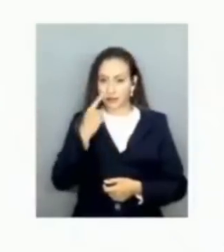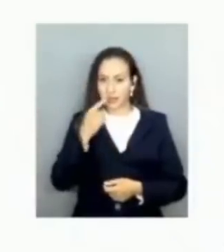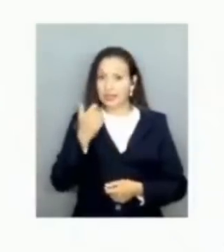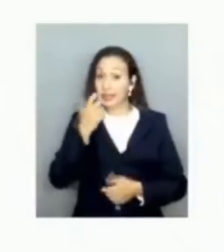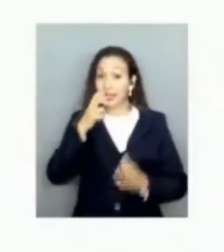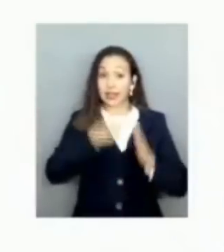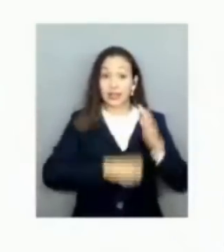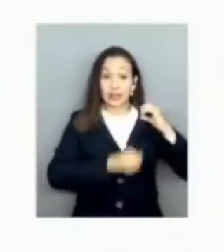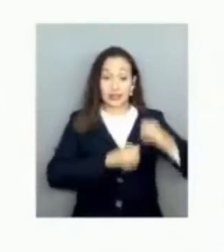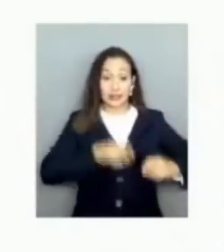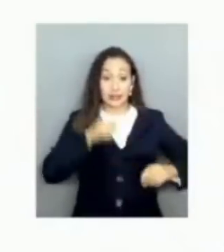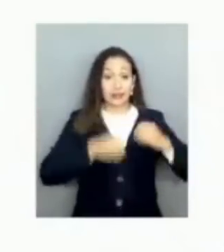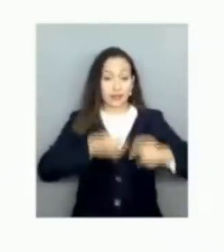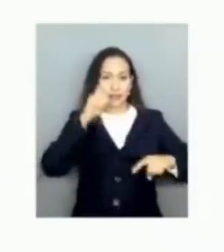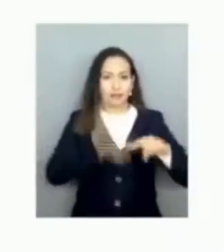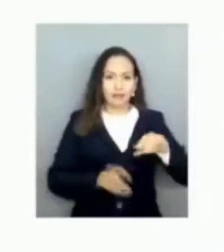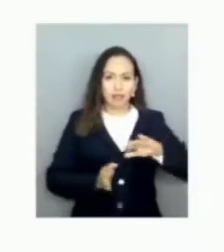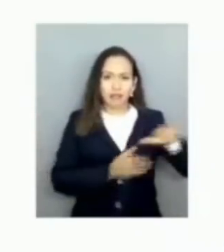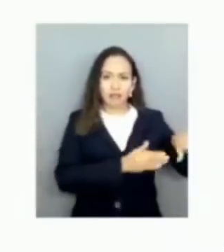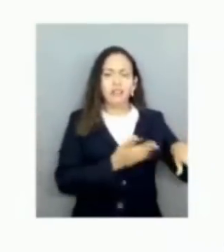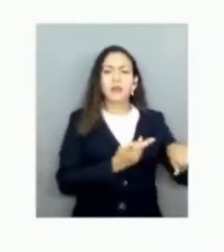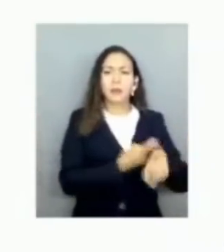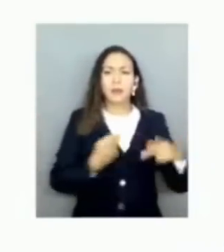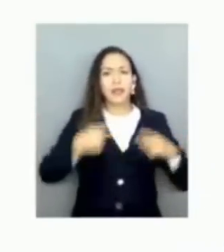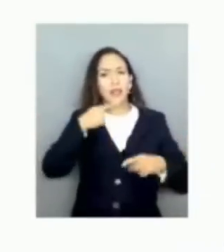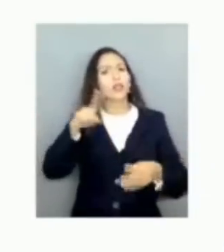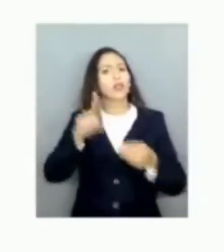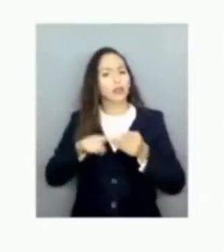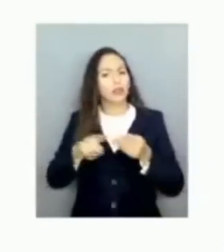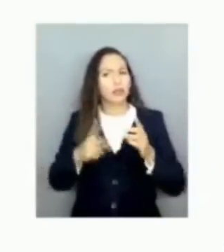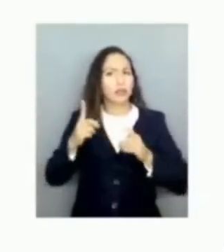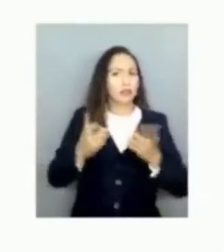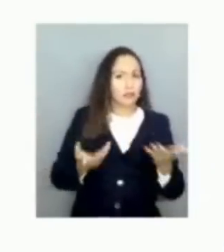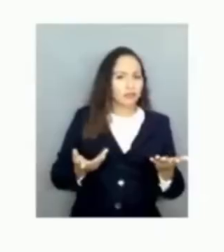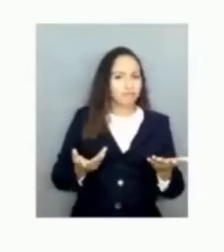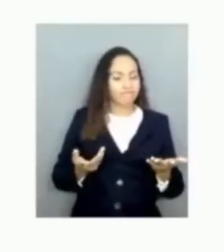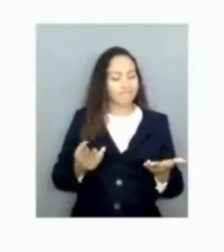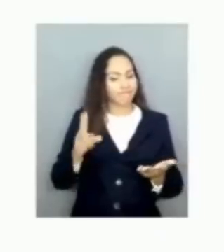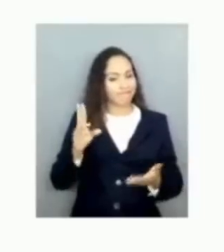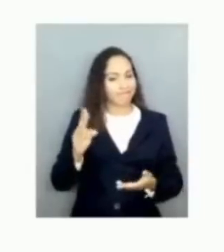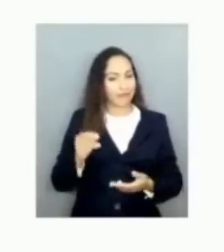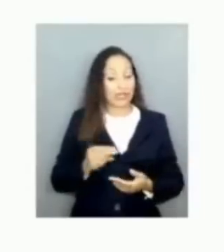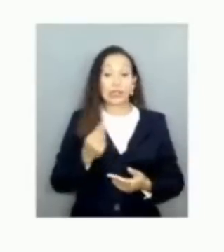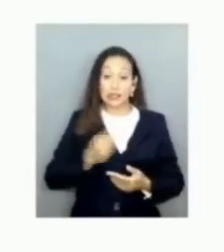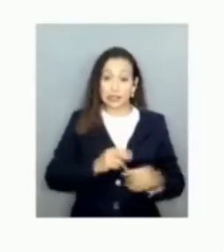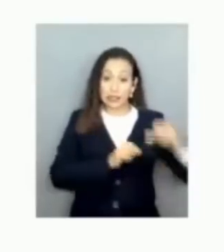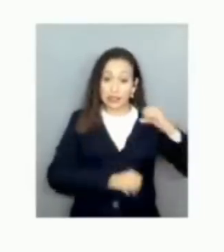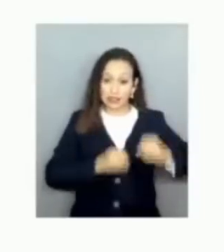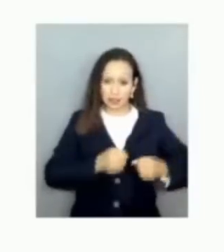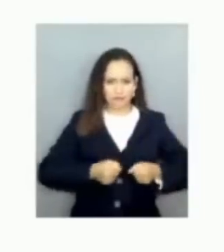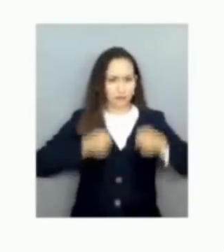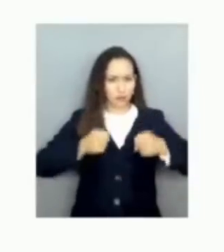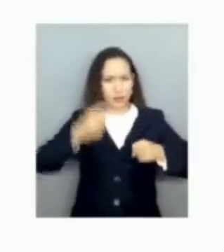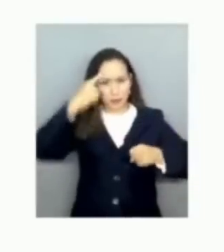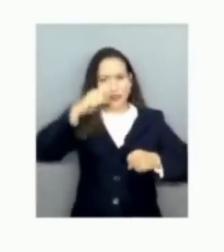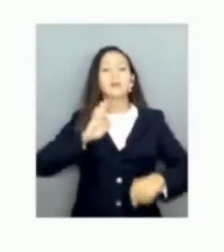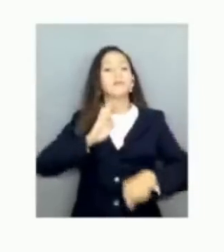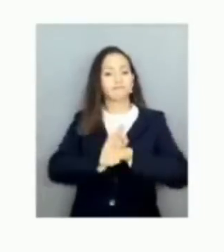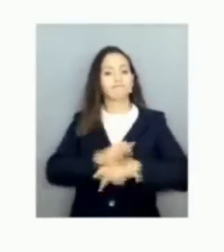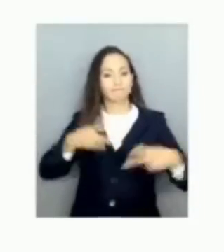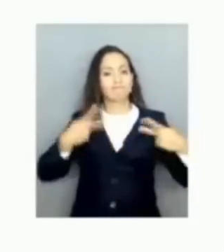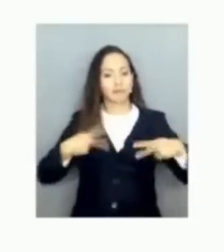los delincuentes, del crimen organizado y delincuentes de cuello